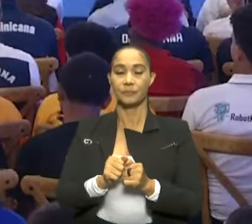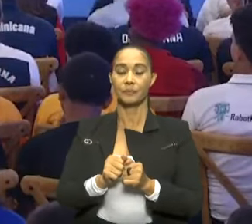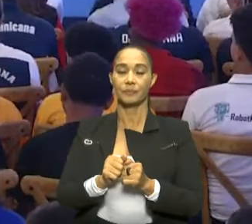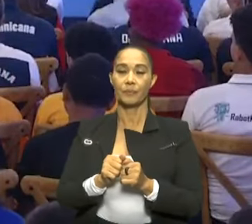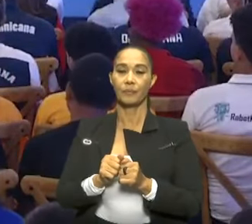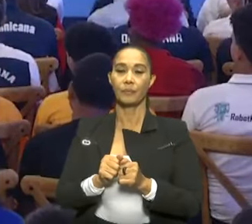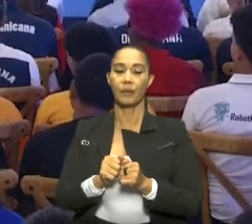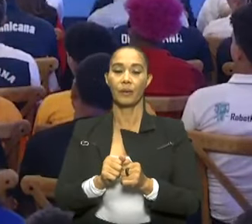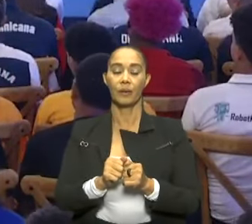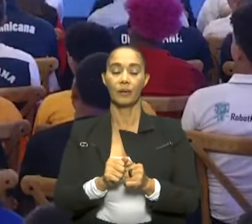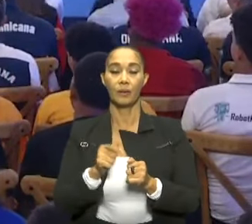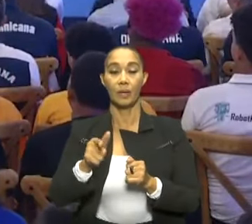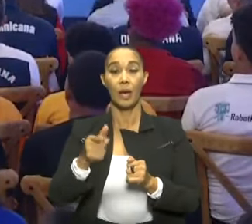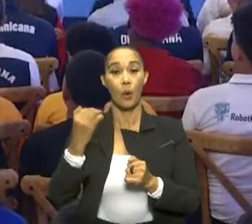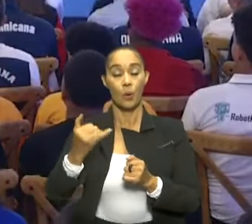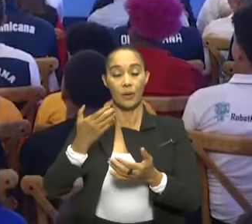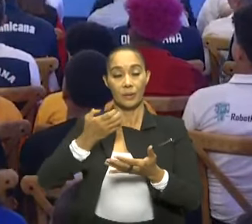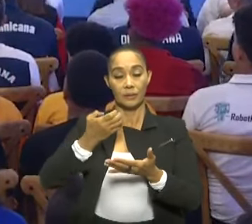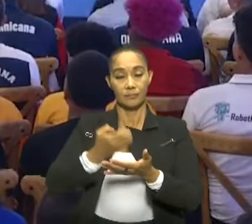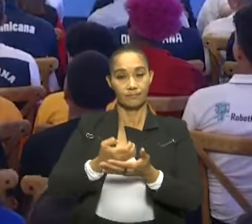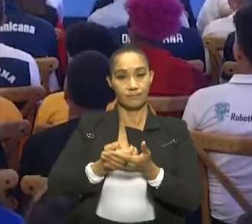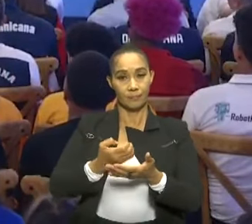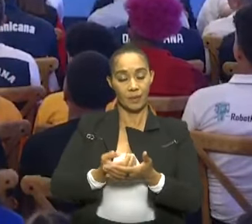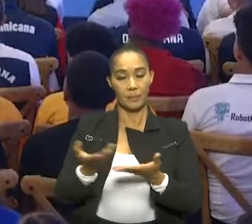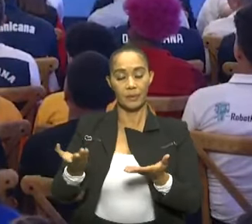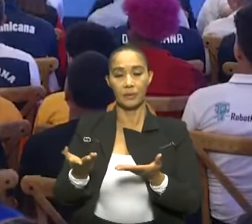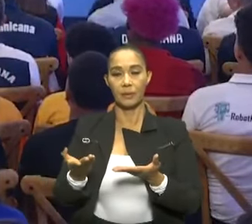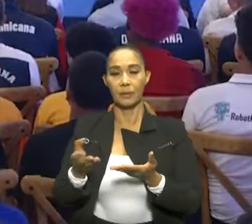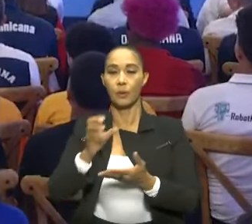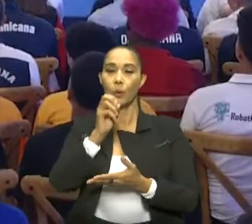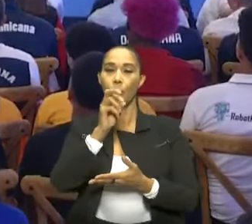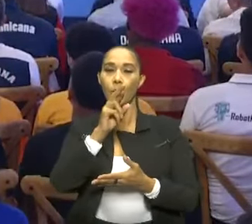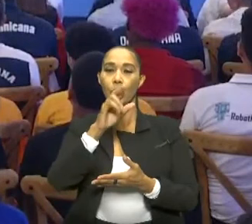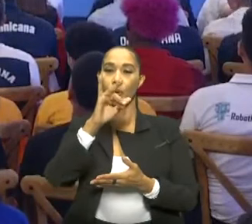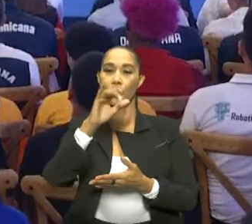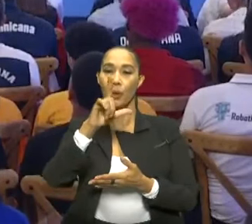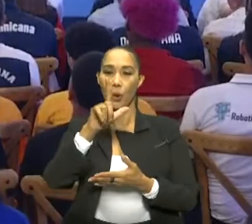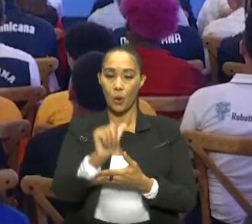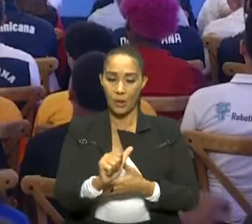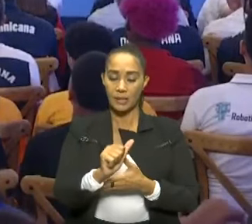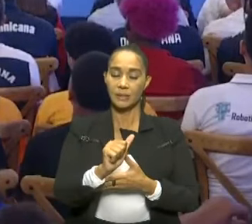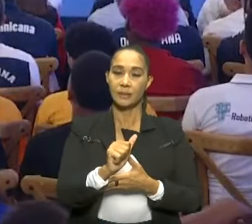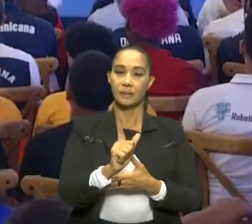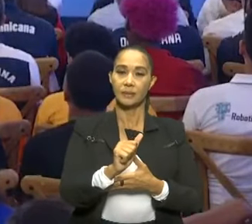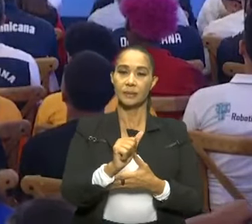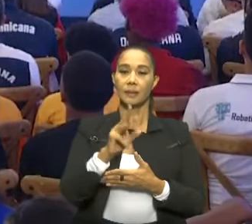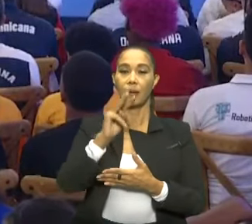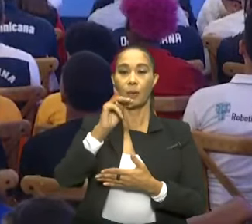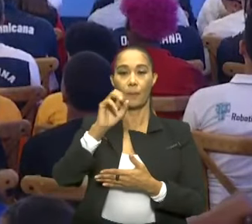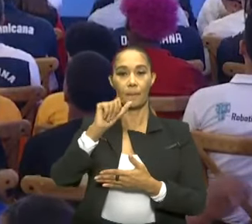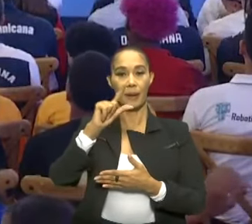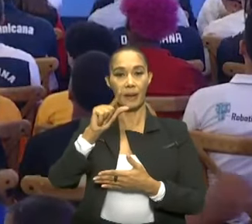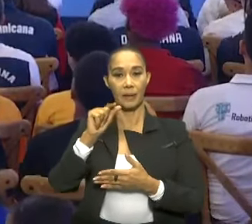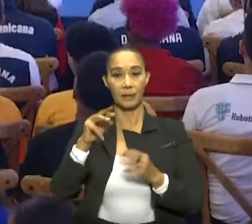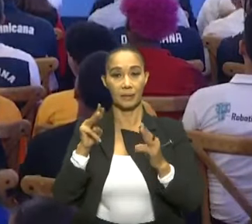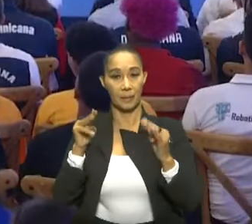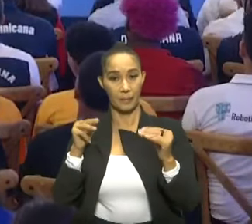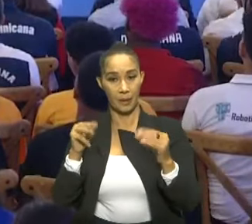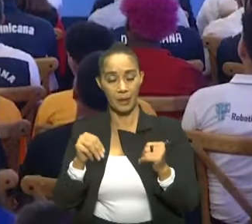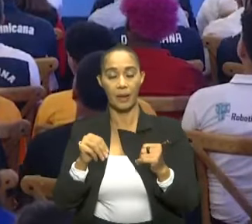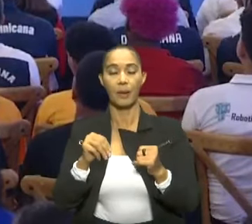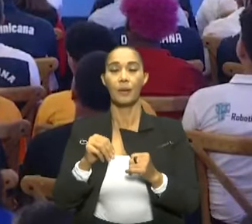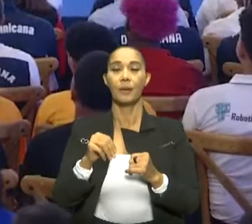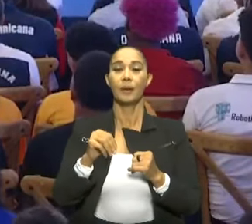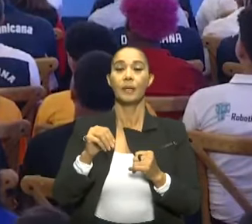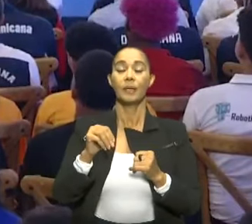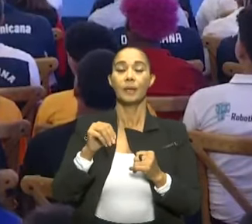en esta administración de los Orioles, Baltimore, de los Marlins de Miami y de los Cerveceros